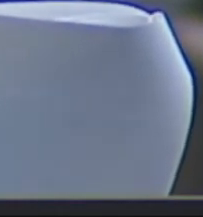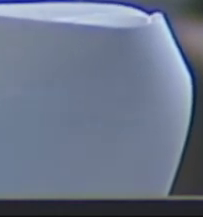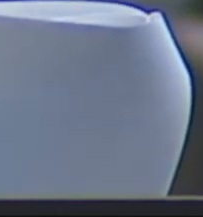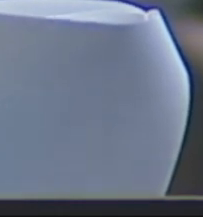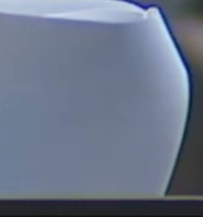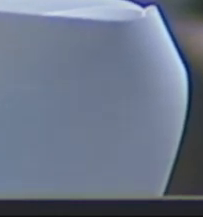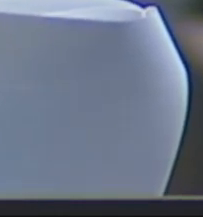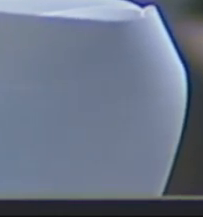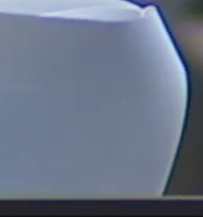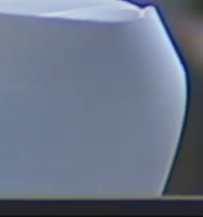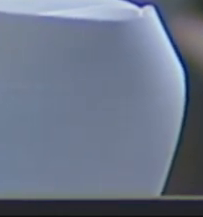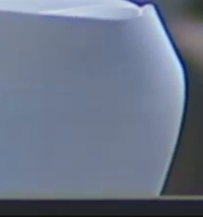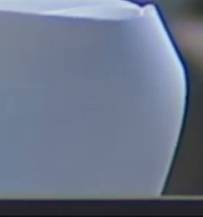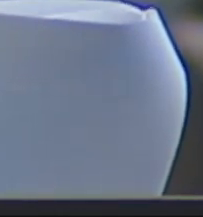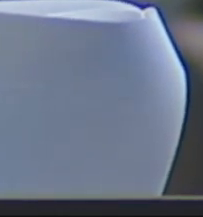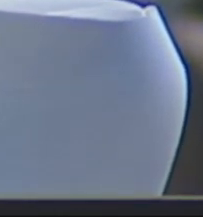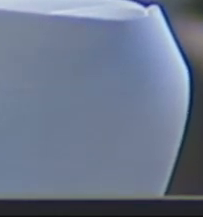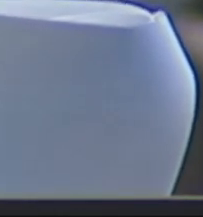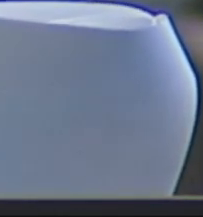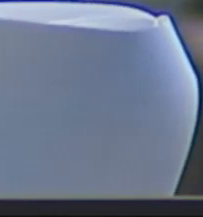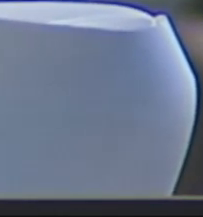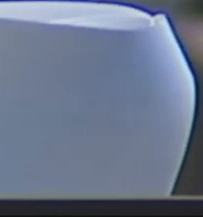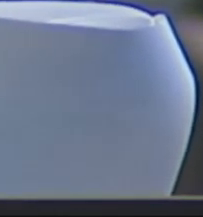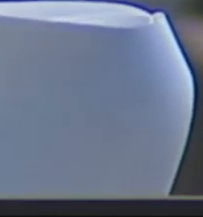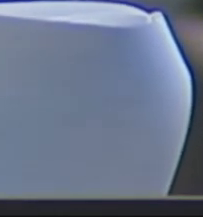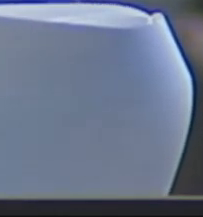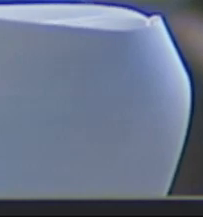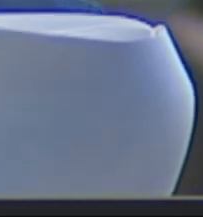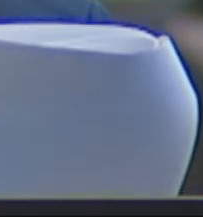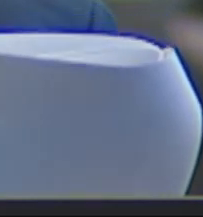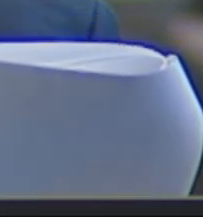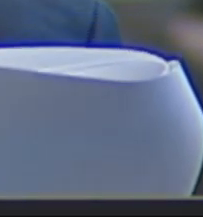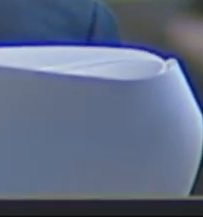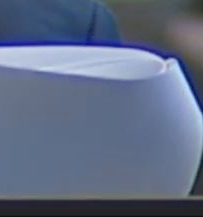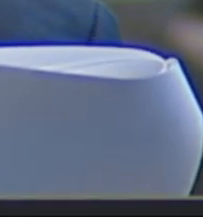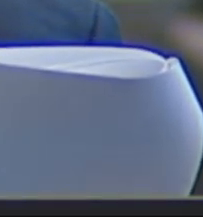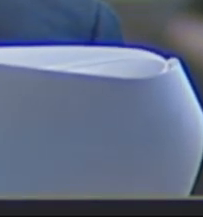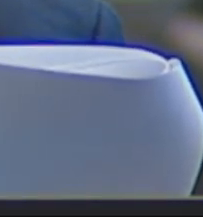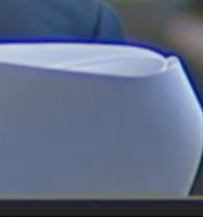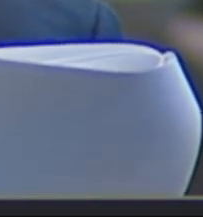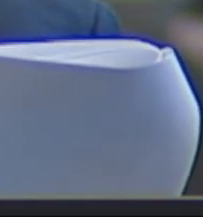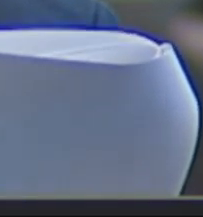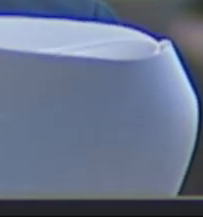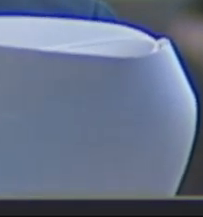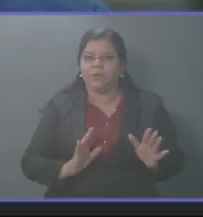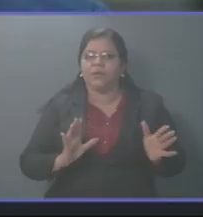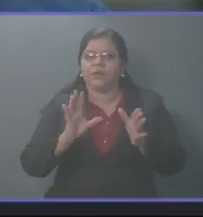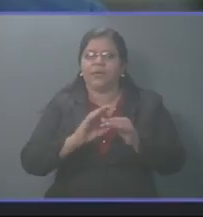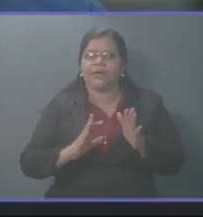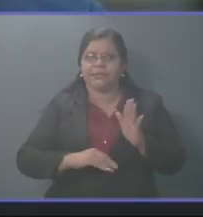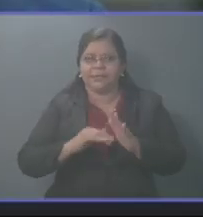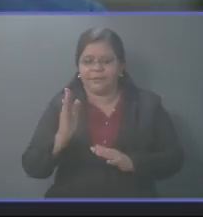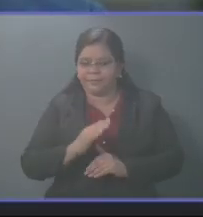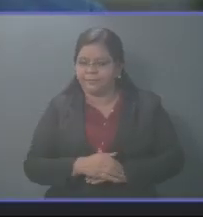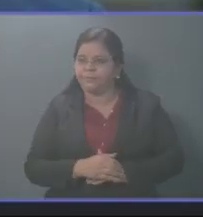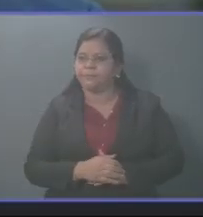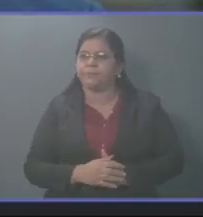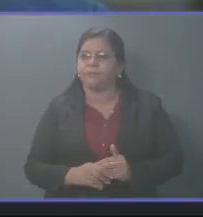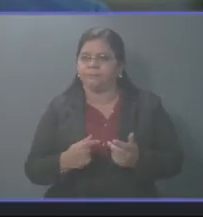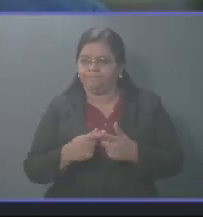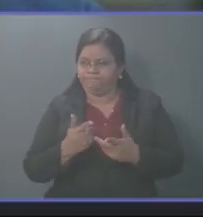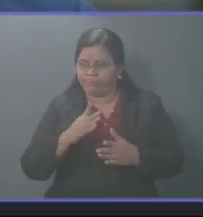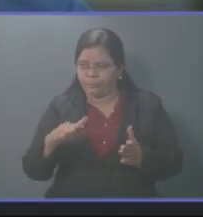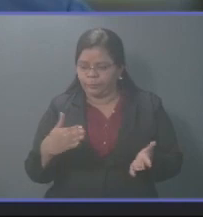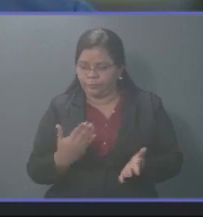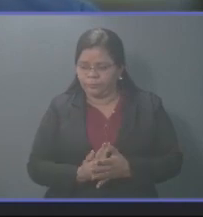el ejercicio de sus funciones. Corresponde al Comité Olímpico la representación exclusiva de El Salvador ante los Juegos oficializados